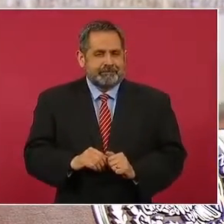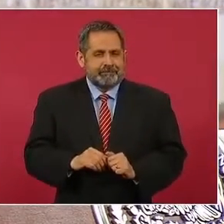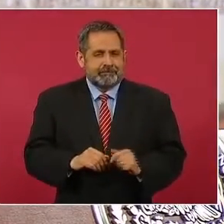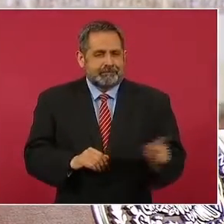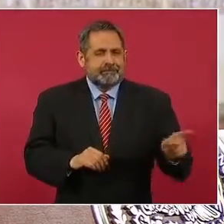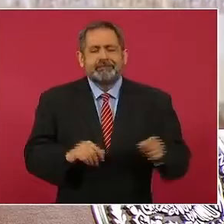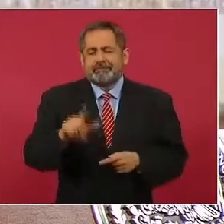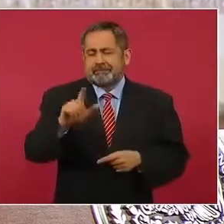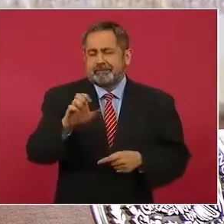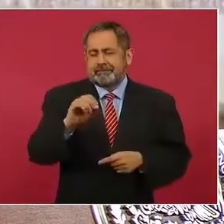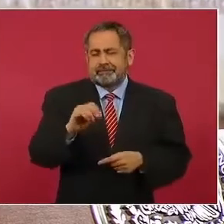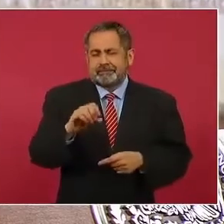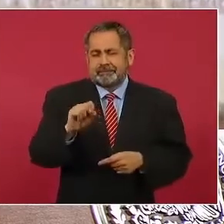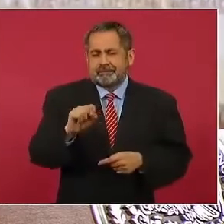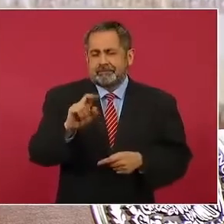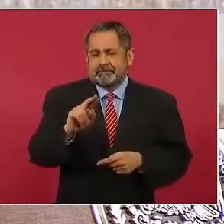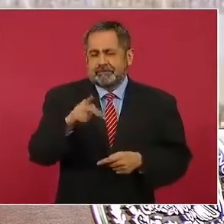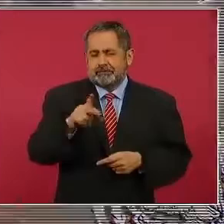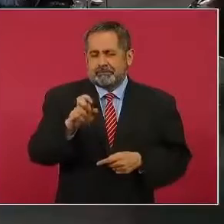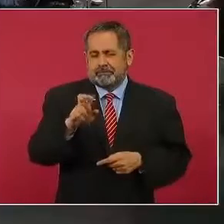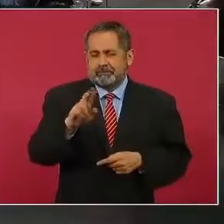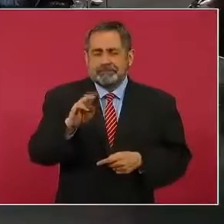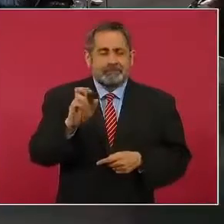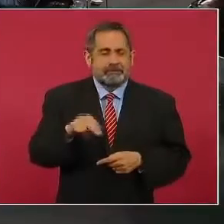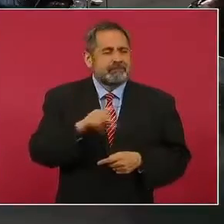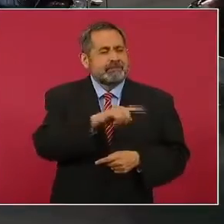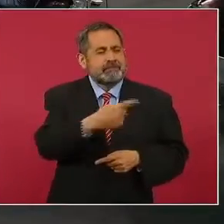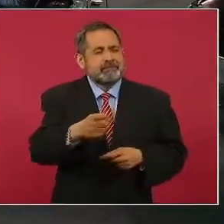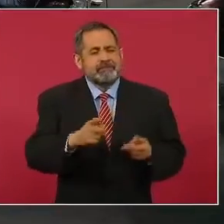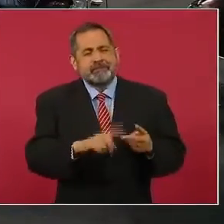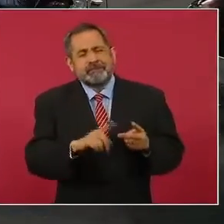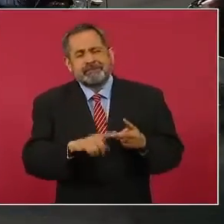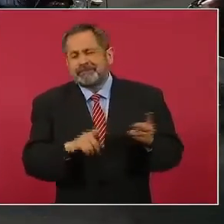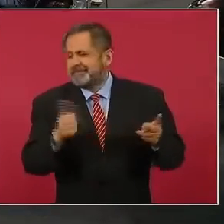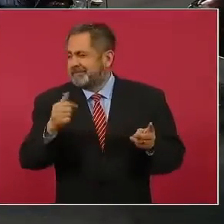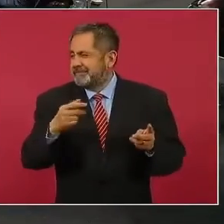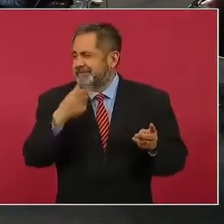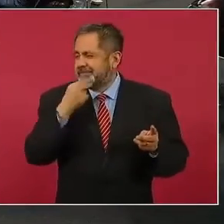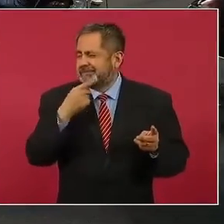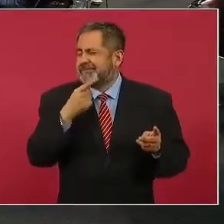Leo Zuckerman, y el otro también